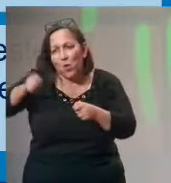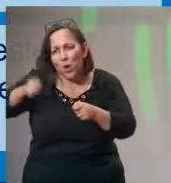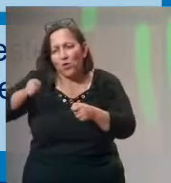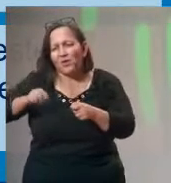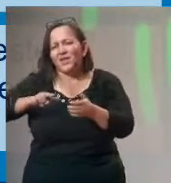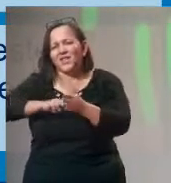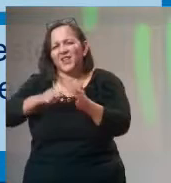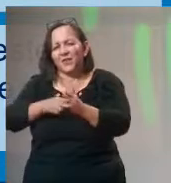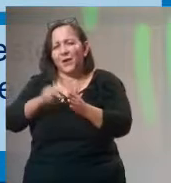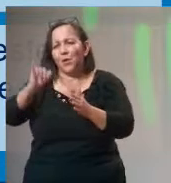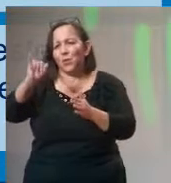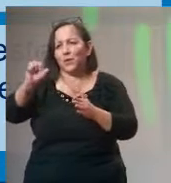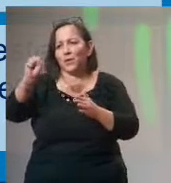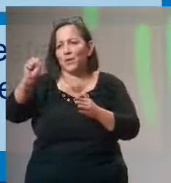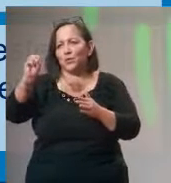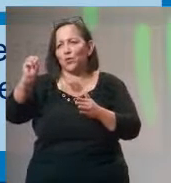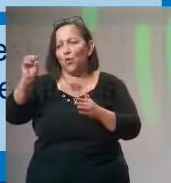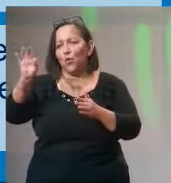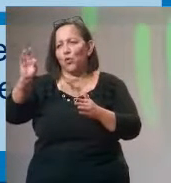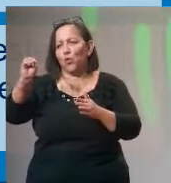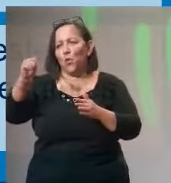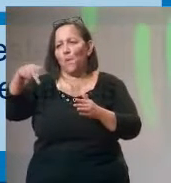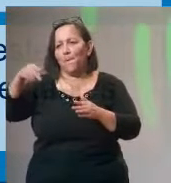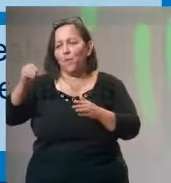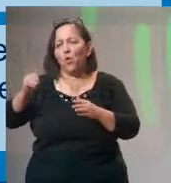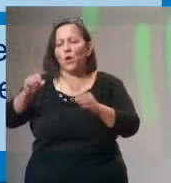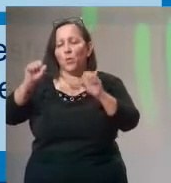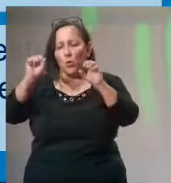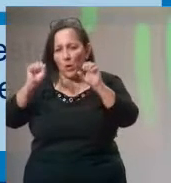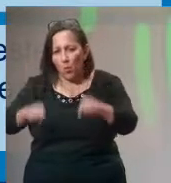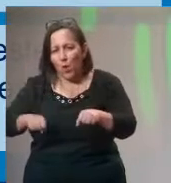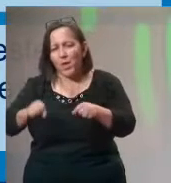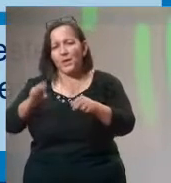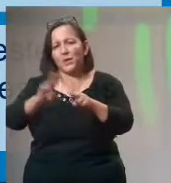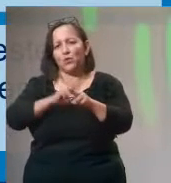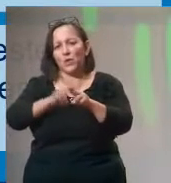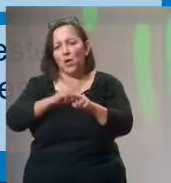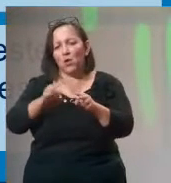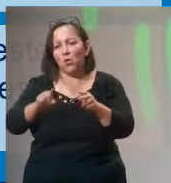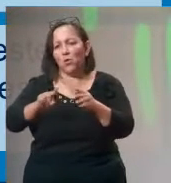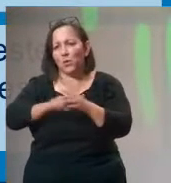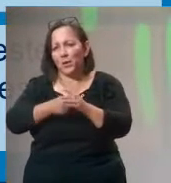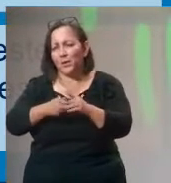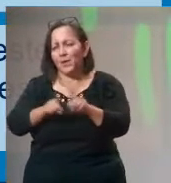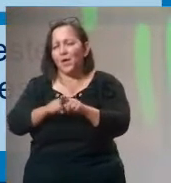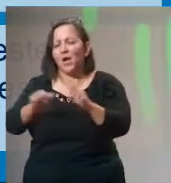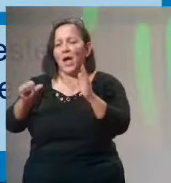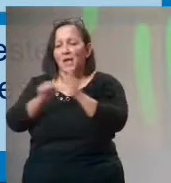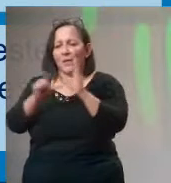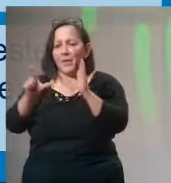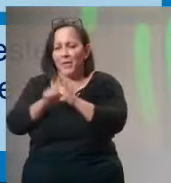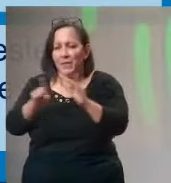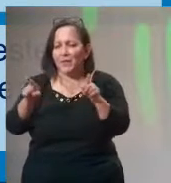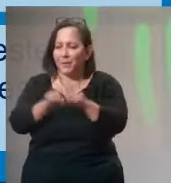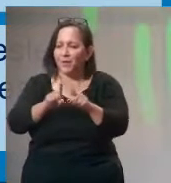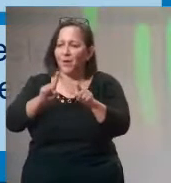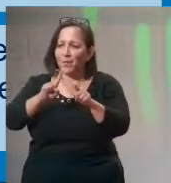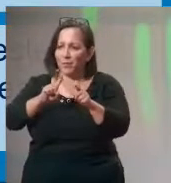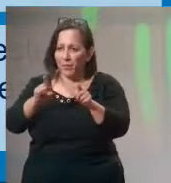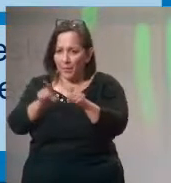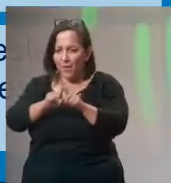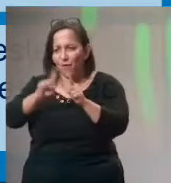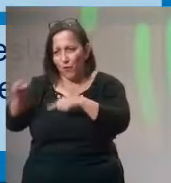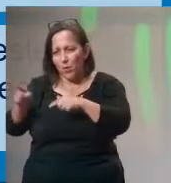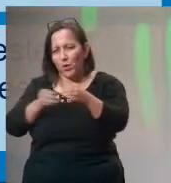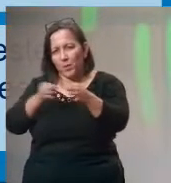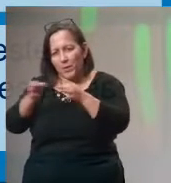isótopo y por qué puede ser utilizado como una herramienta para la gestión. Estuvimos en la Asamblea Legislativa explicando